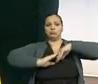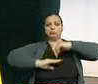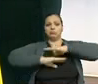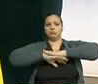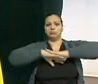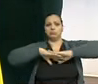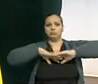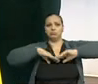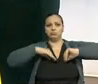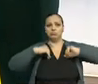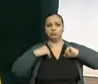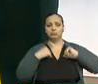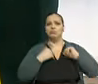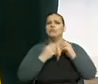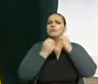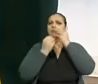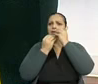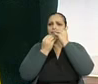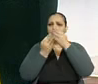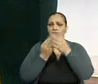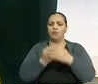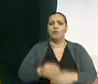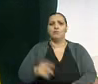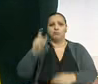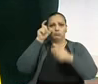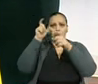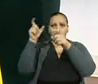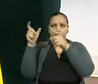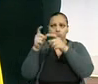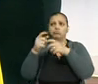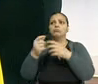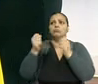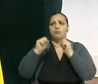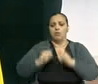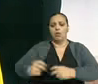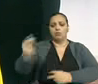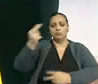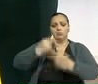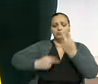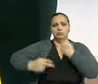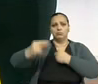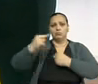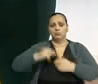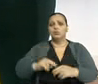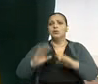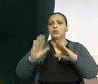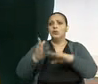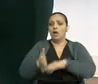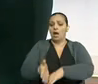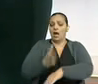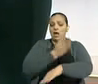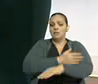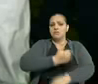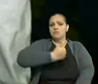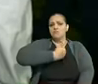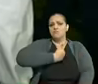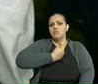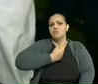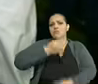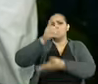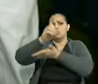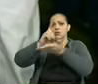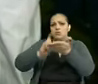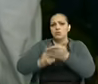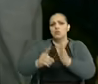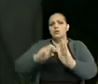él quien solicitó la intervención de la Contraloría en días pasados. Veamos. Los supuestos actos de corrupción